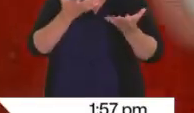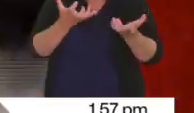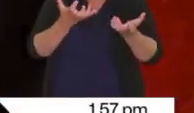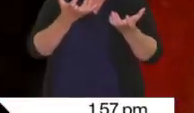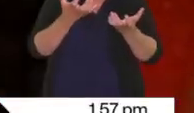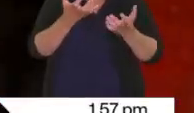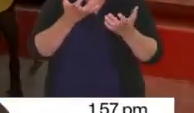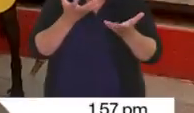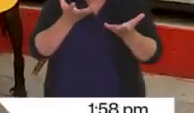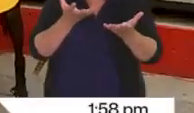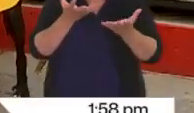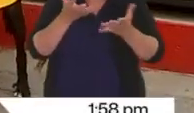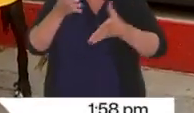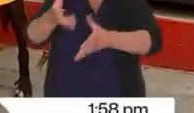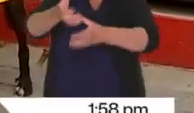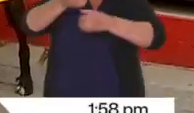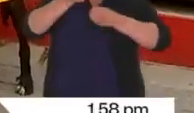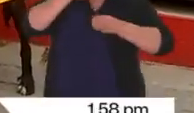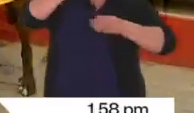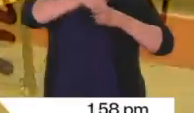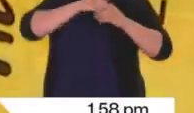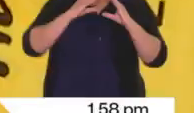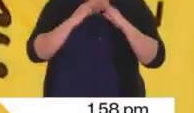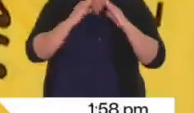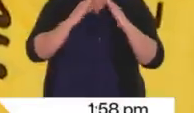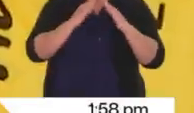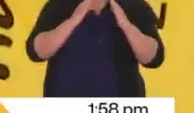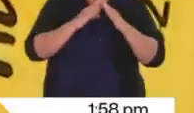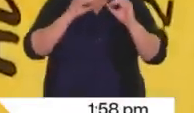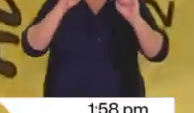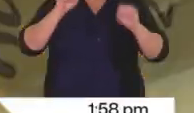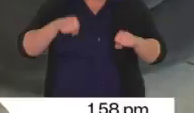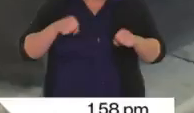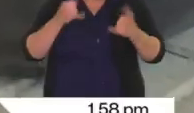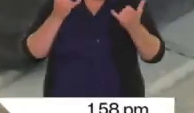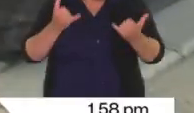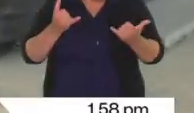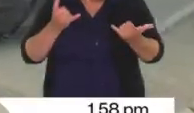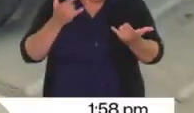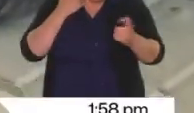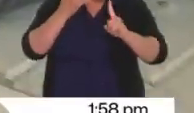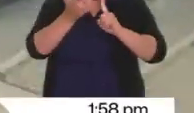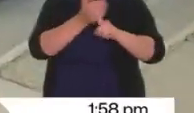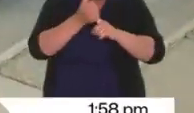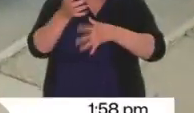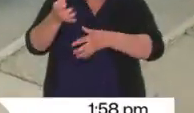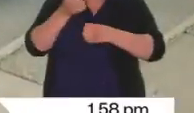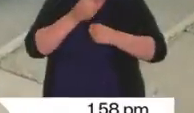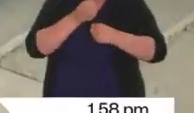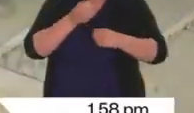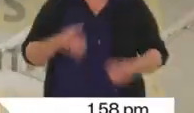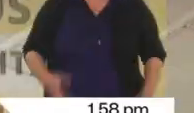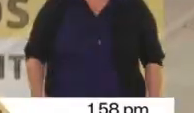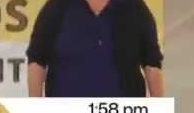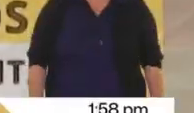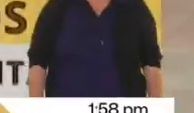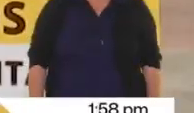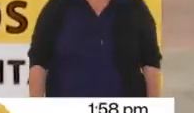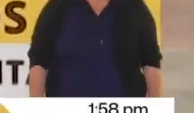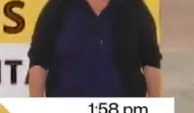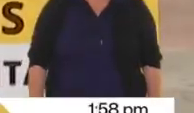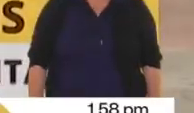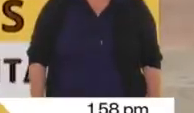demos una oportunidad no tienen una familia y hoy puede ser ese día estamos en